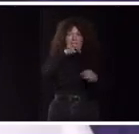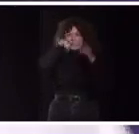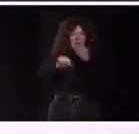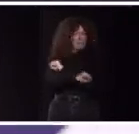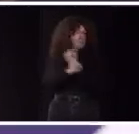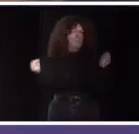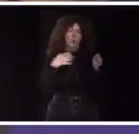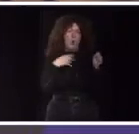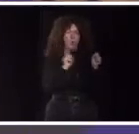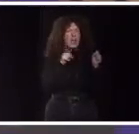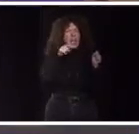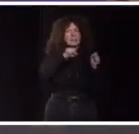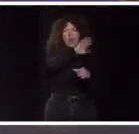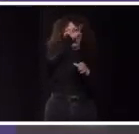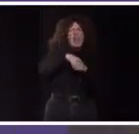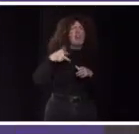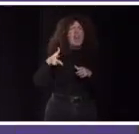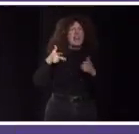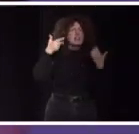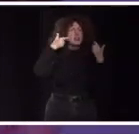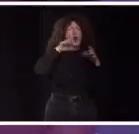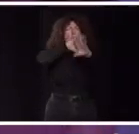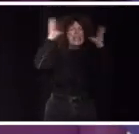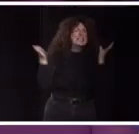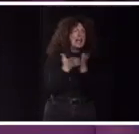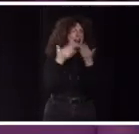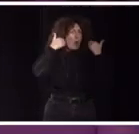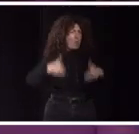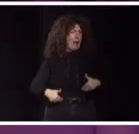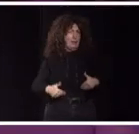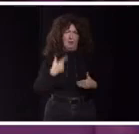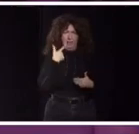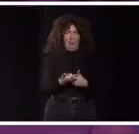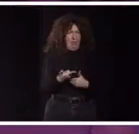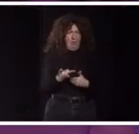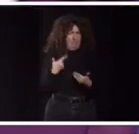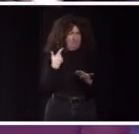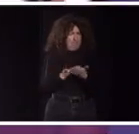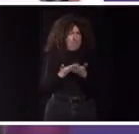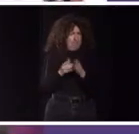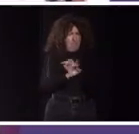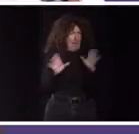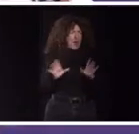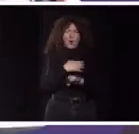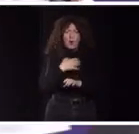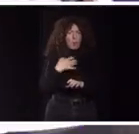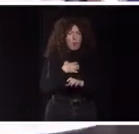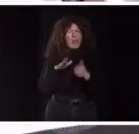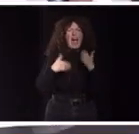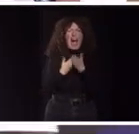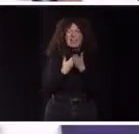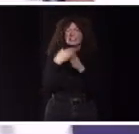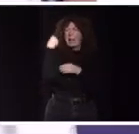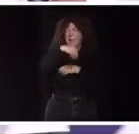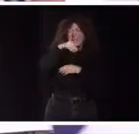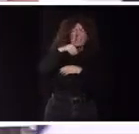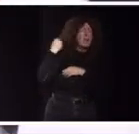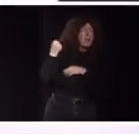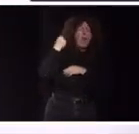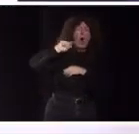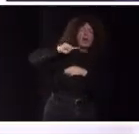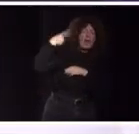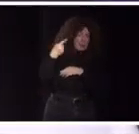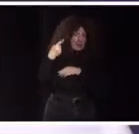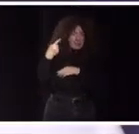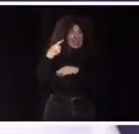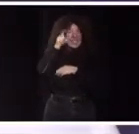que forma parte básica del derecho internacional humanitario. Ningún dirigente político, ni siquiera el más poderoso, el